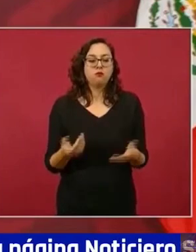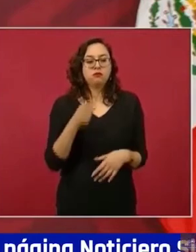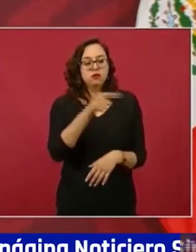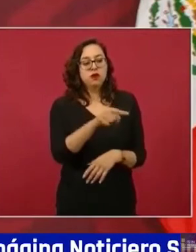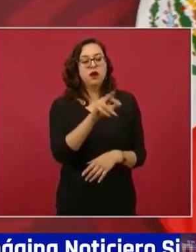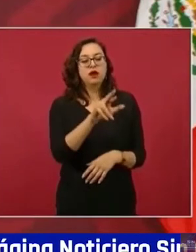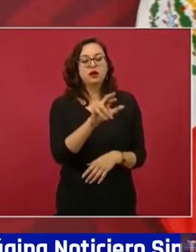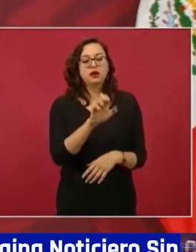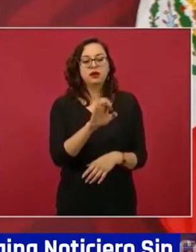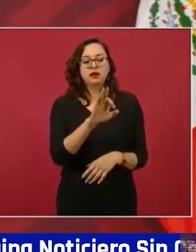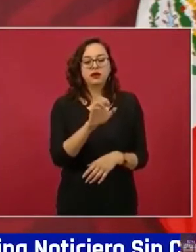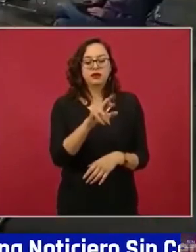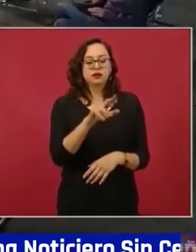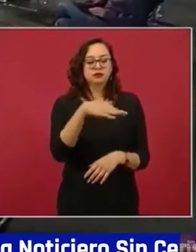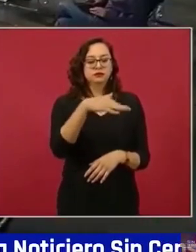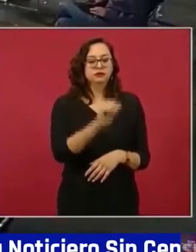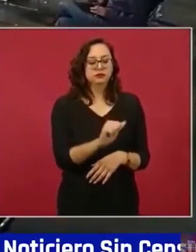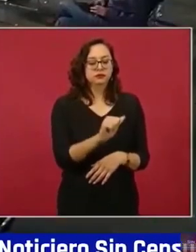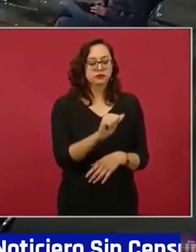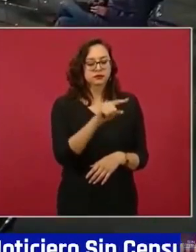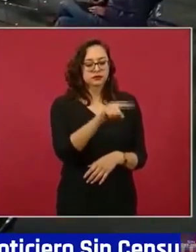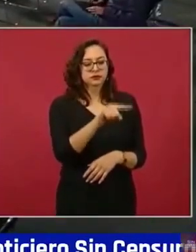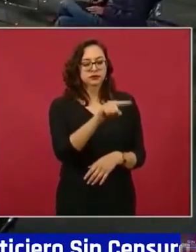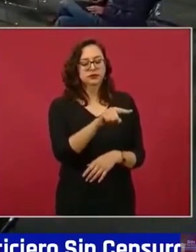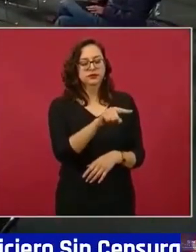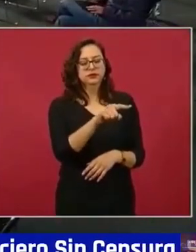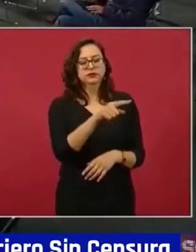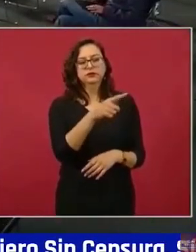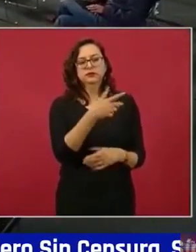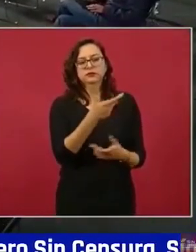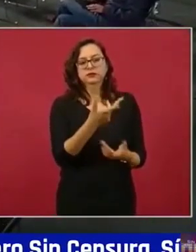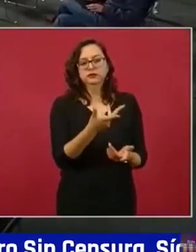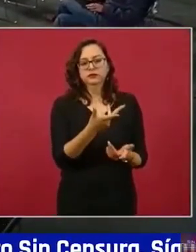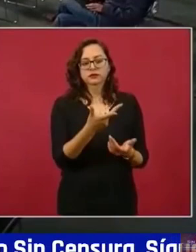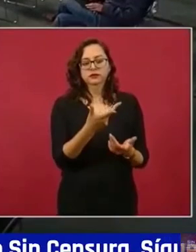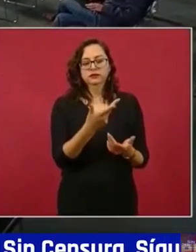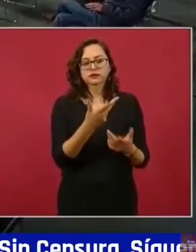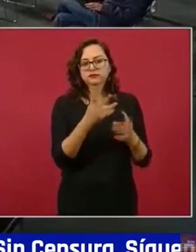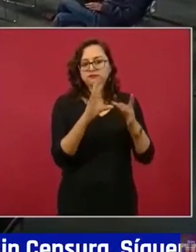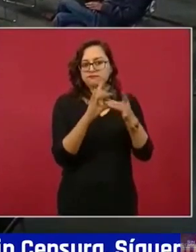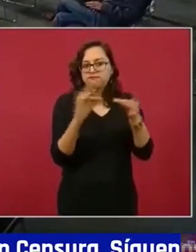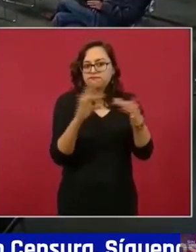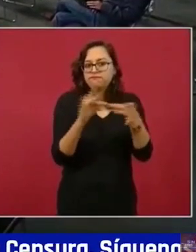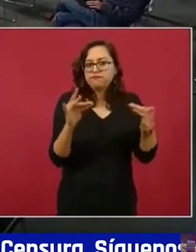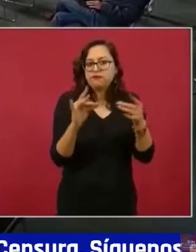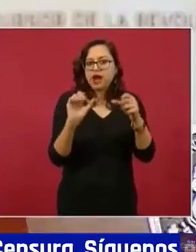sobre, ¿cómo se llama el que está detenido en Estados Unidos? García Luna.